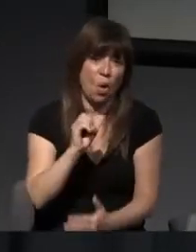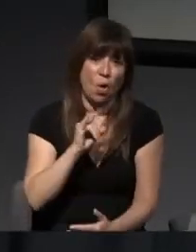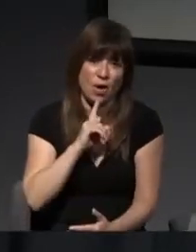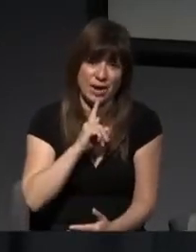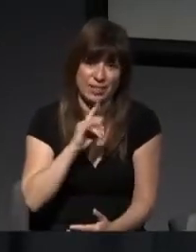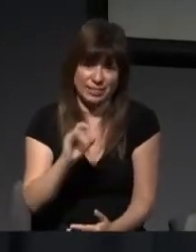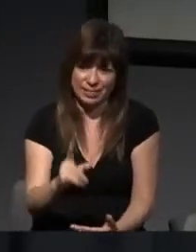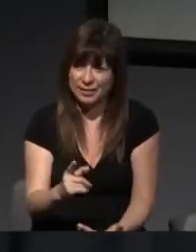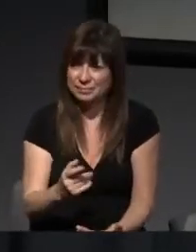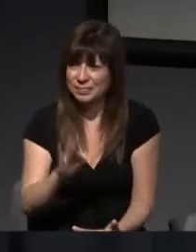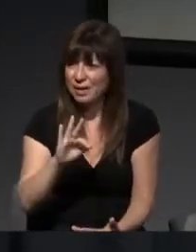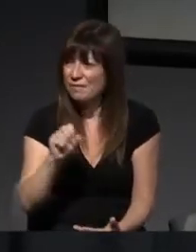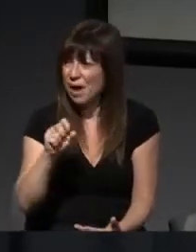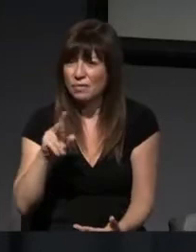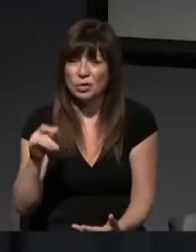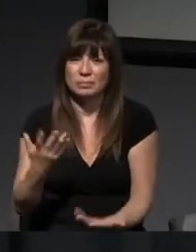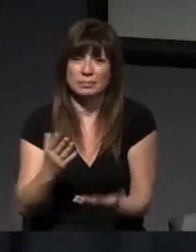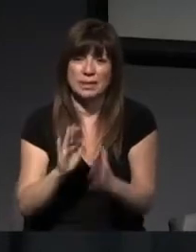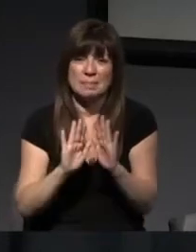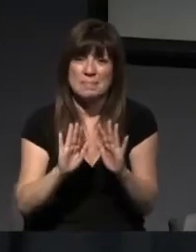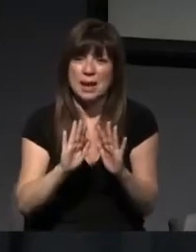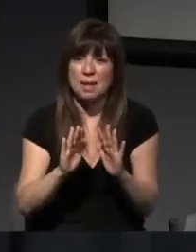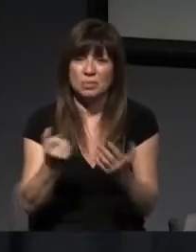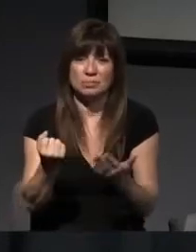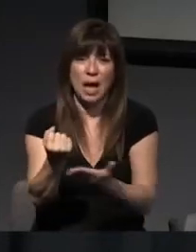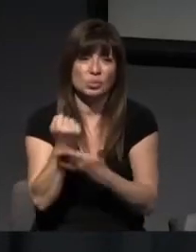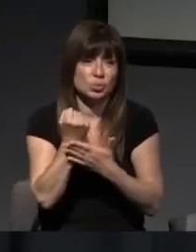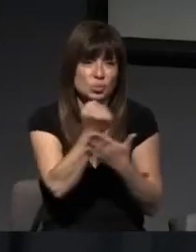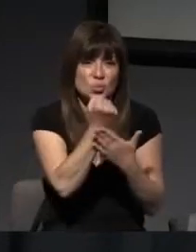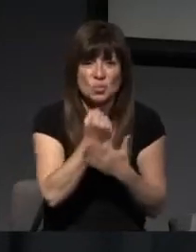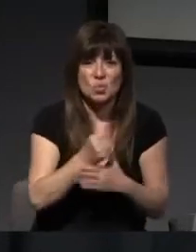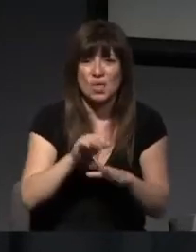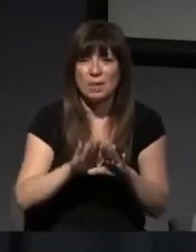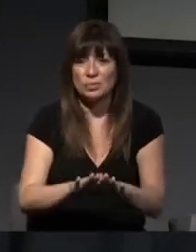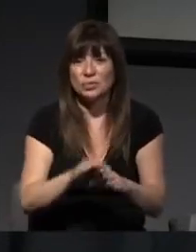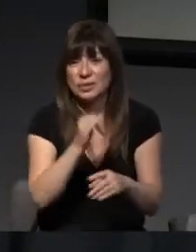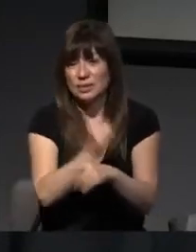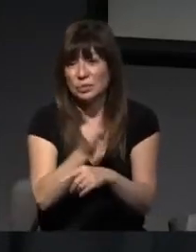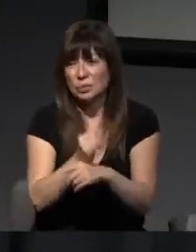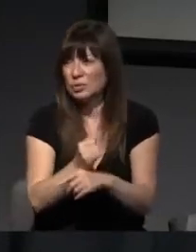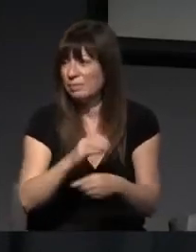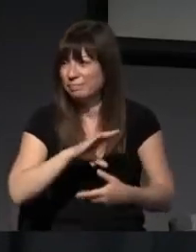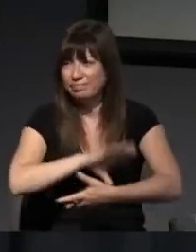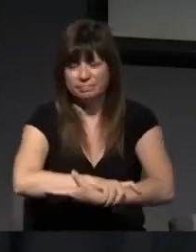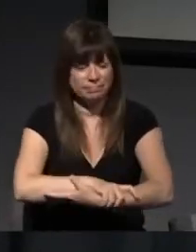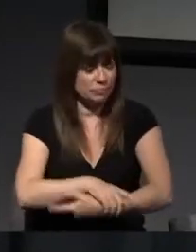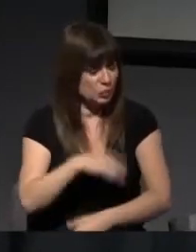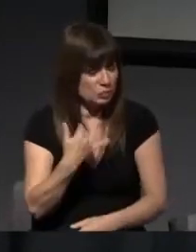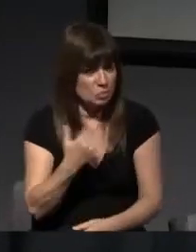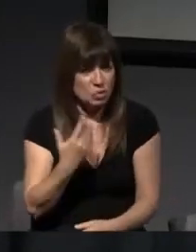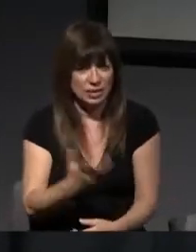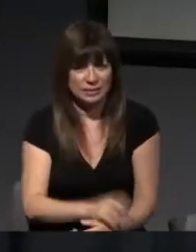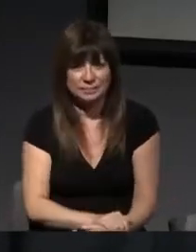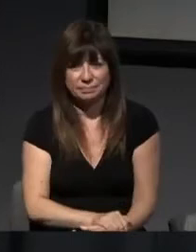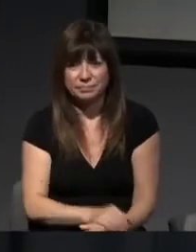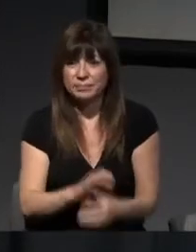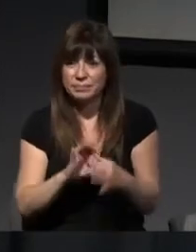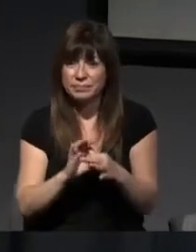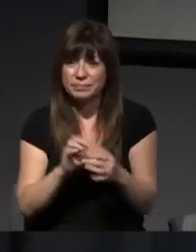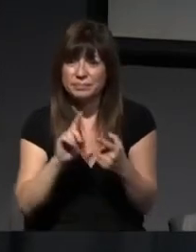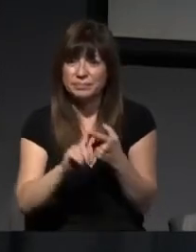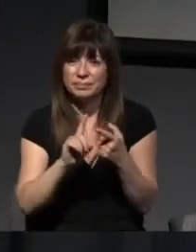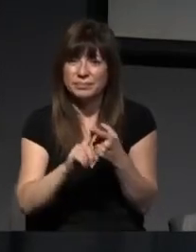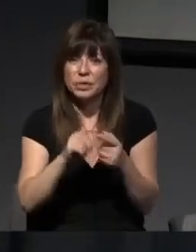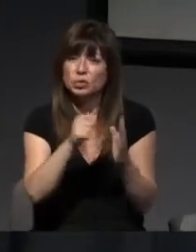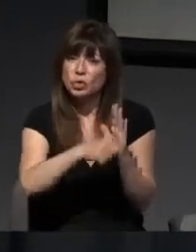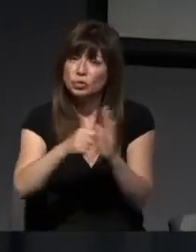Fabio, esperamos contar con tu apoyo, con el apoyo de la institución, porque ha sido un aliado fundamental, ¿no es cierto?, en esta iniciativa. Agradecer la participación de todos los